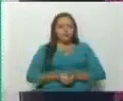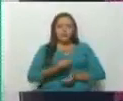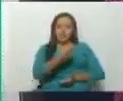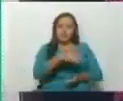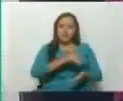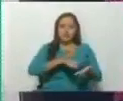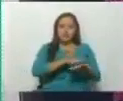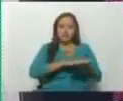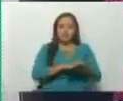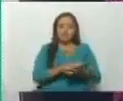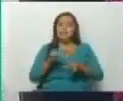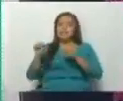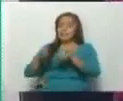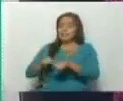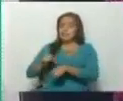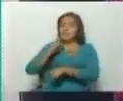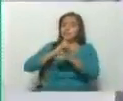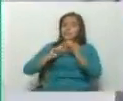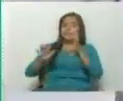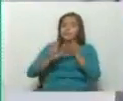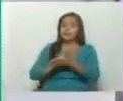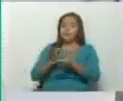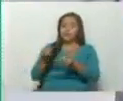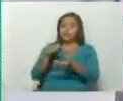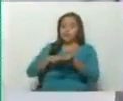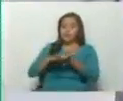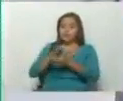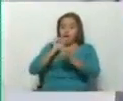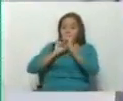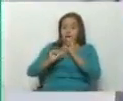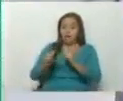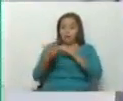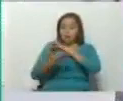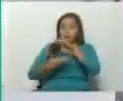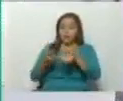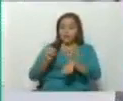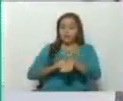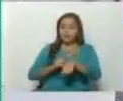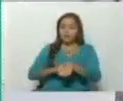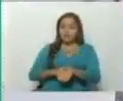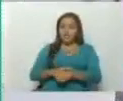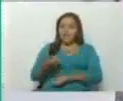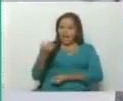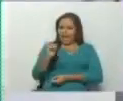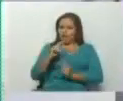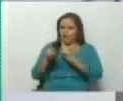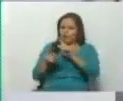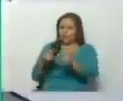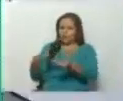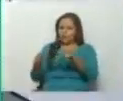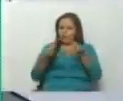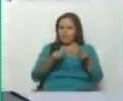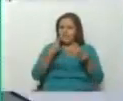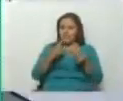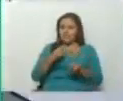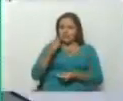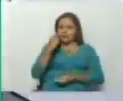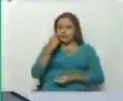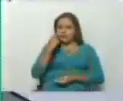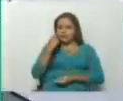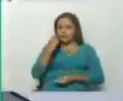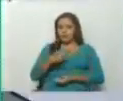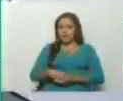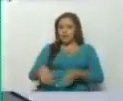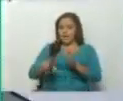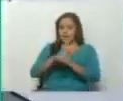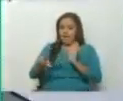solución. Sí, es todo un reto el tema de resolver la situación del agua en estos tiempos. Por acá hay una pregunta que me llama la atención, porque preguntan si la ley del derecho a